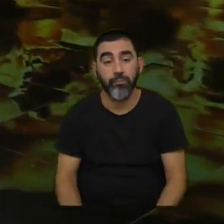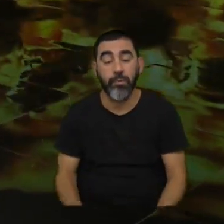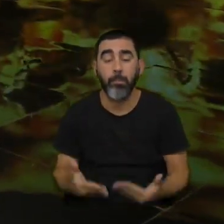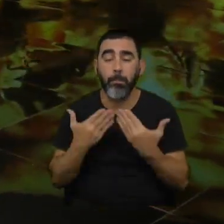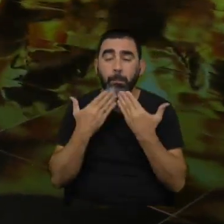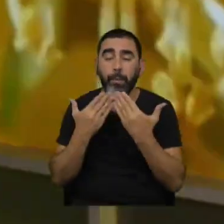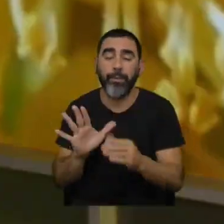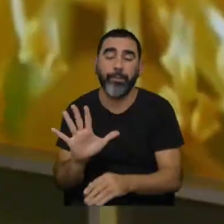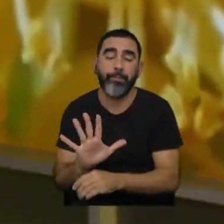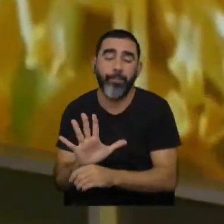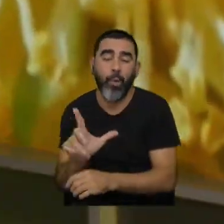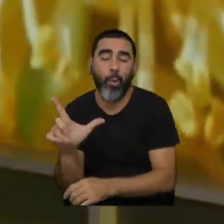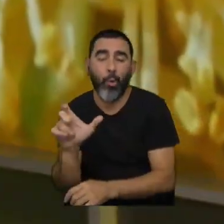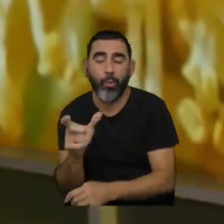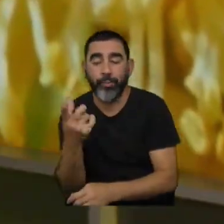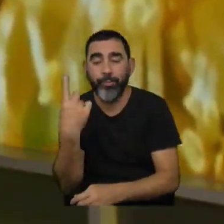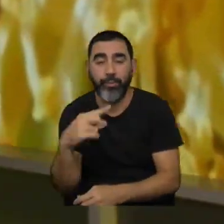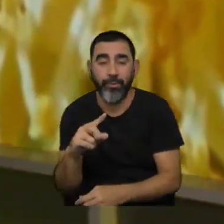naif, pero